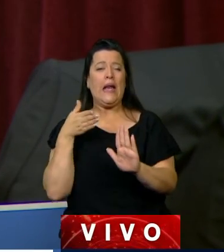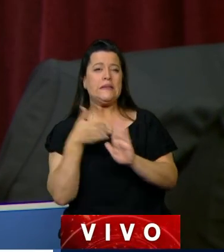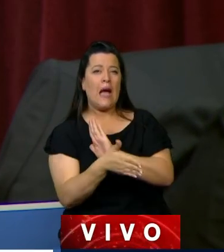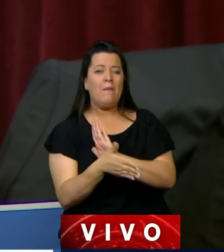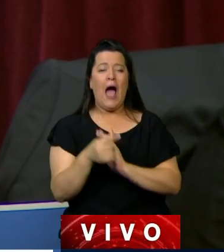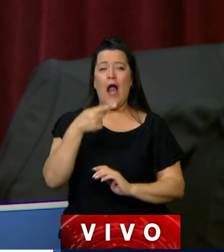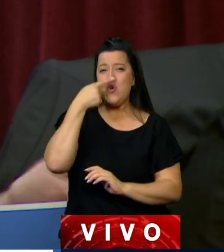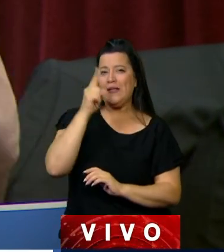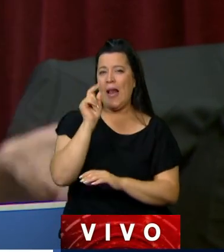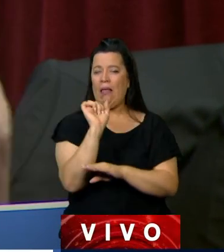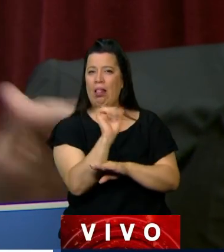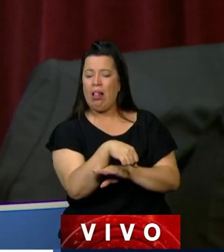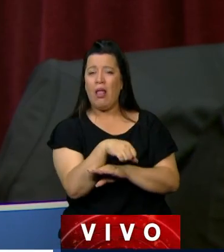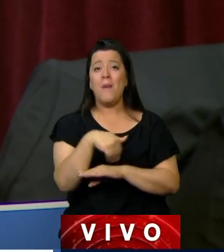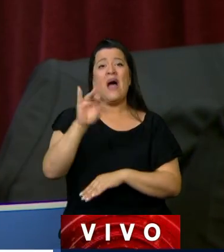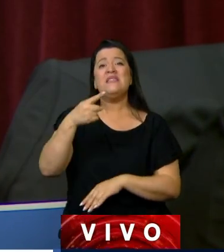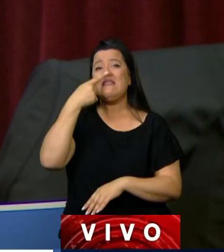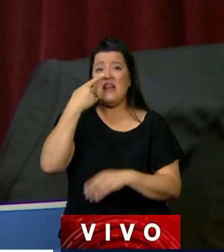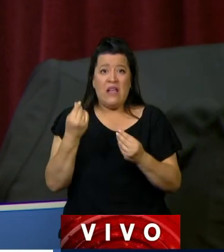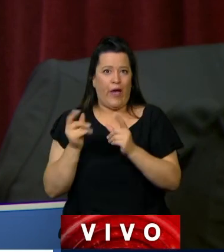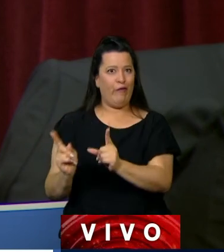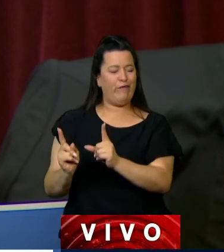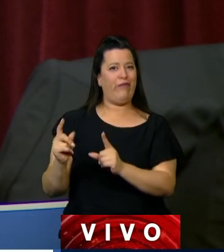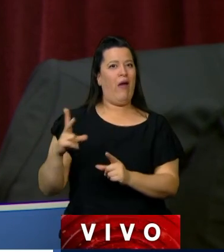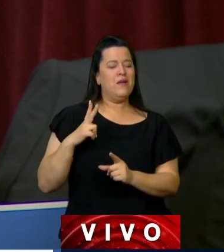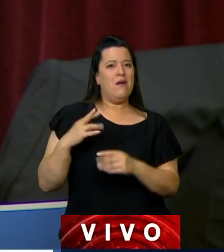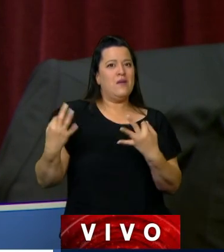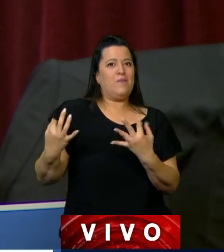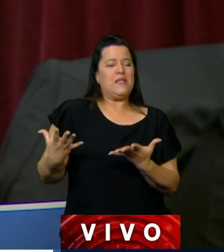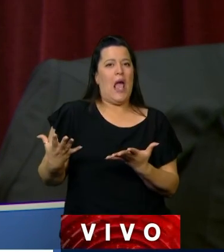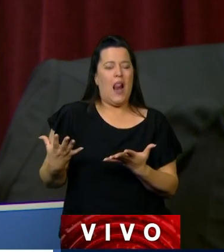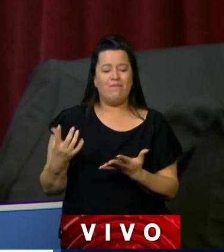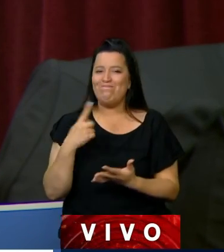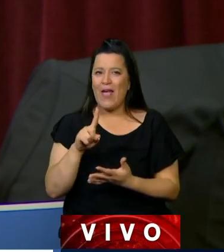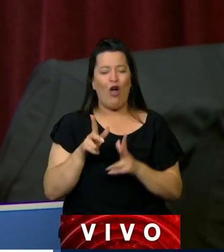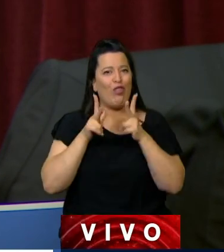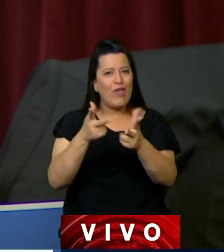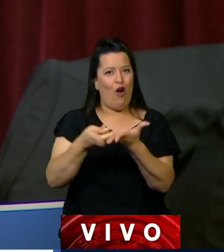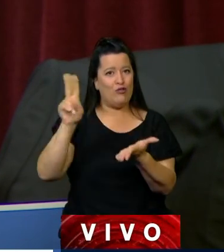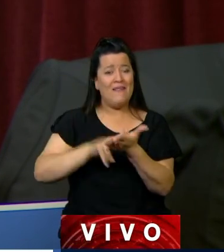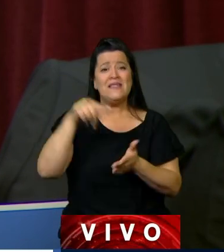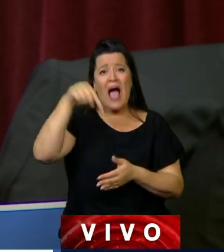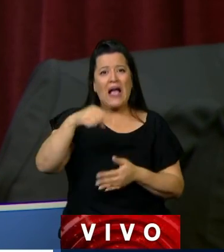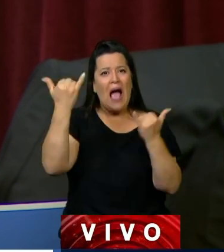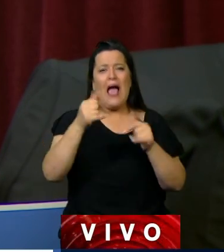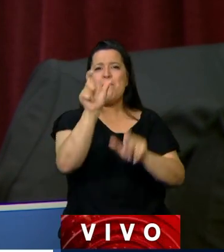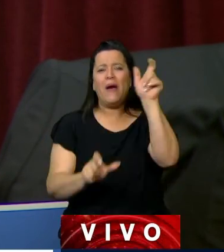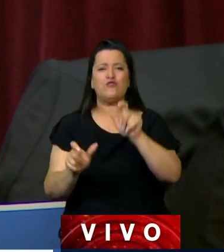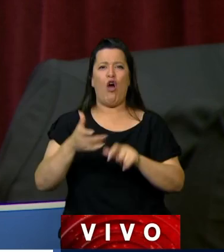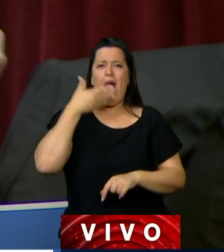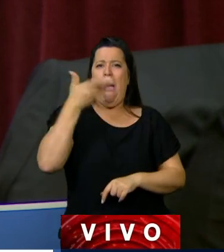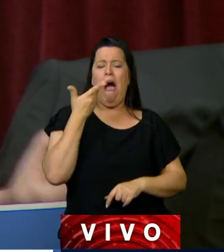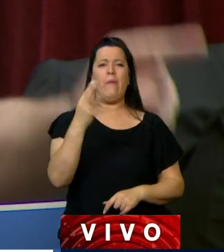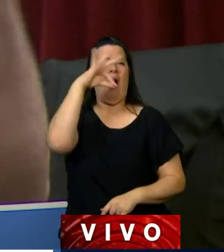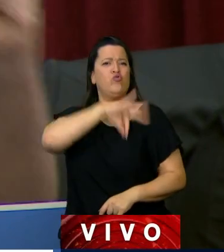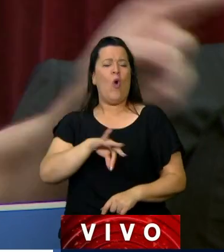interese, porque les interesa realmente mantener esos privilegios. Para nosotros, insisto, acá hay algunos que hablan que sortean su dieta,